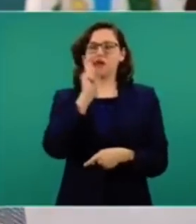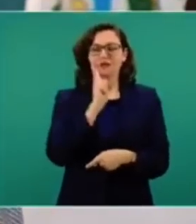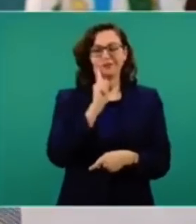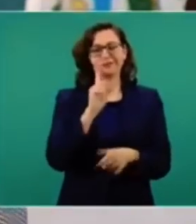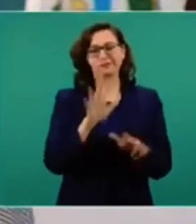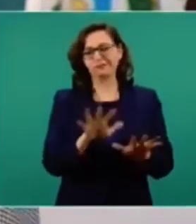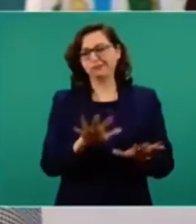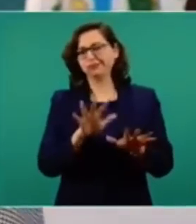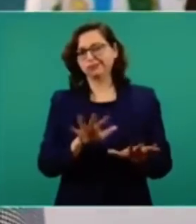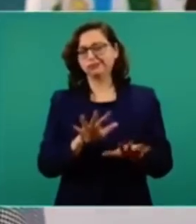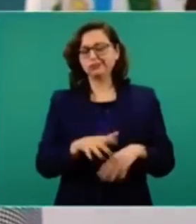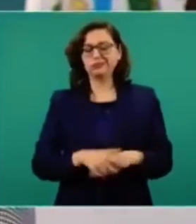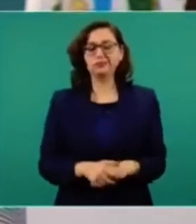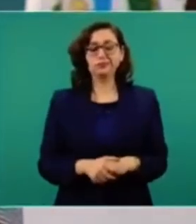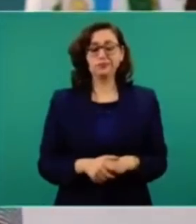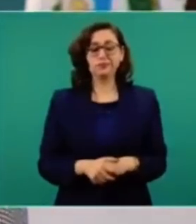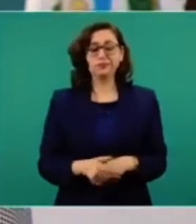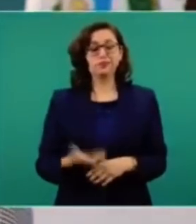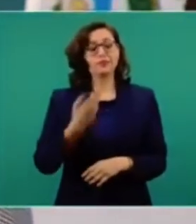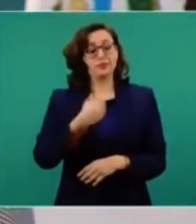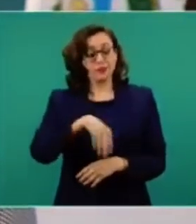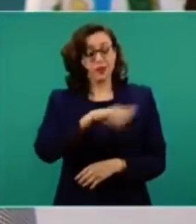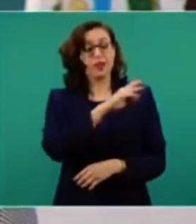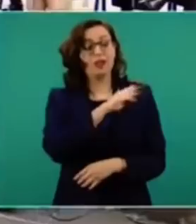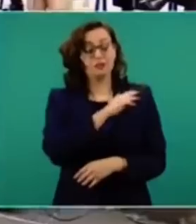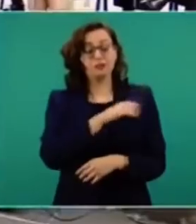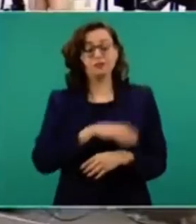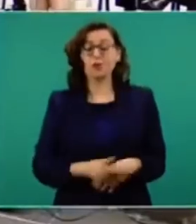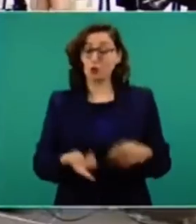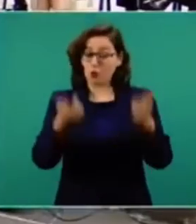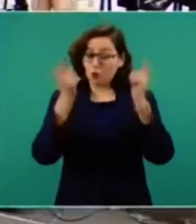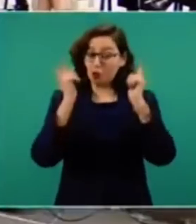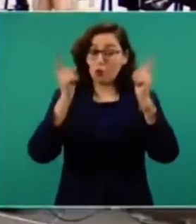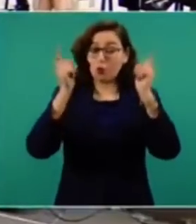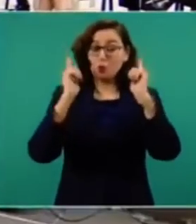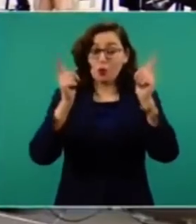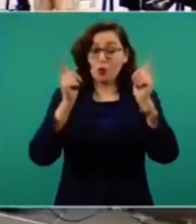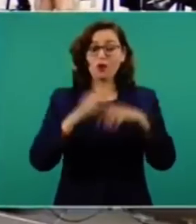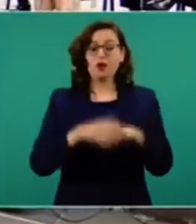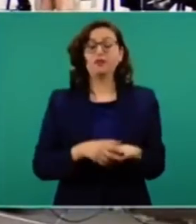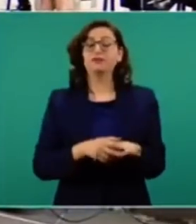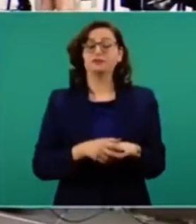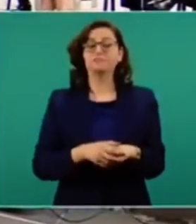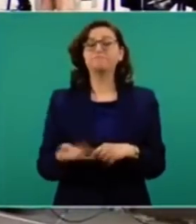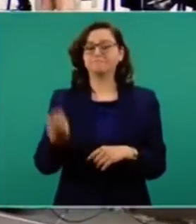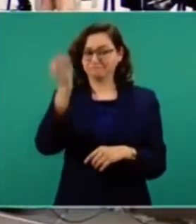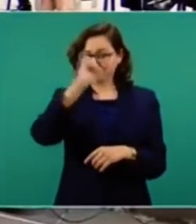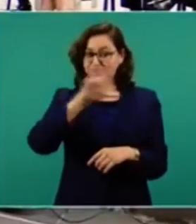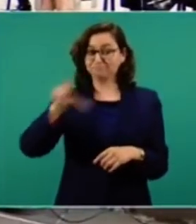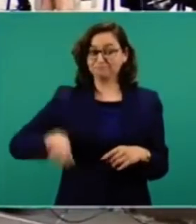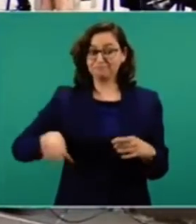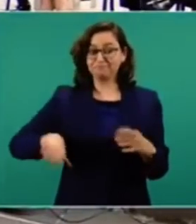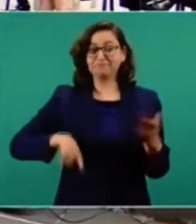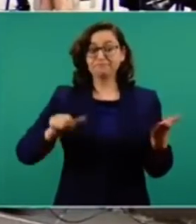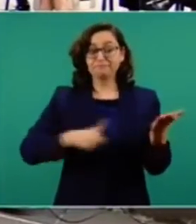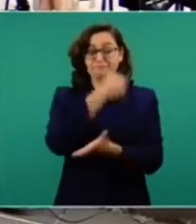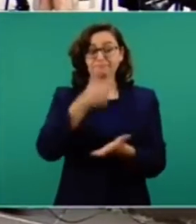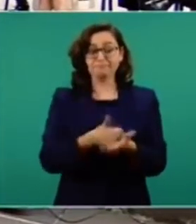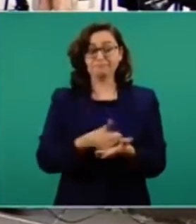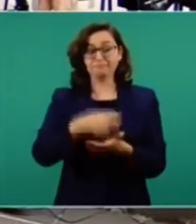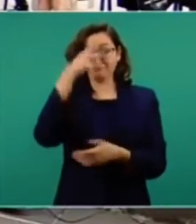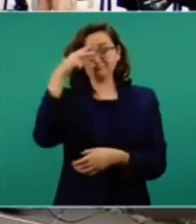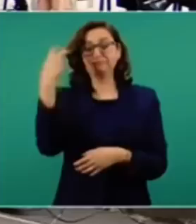mujer. Espero, Claudia. Claudia Sheinbaum, jefa del gobierno de la Ciudad de México,